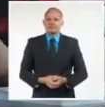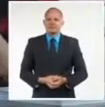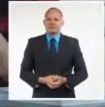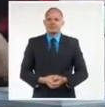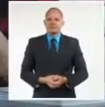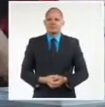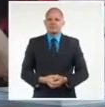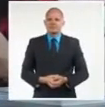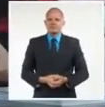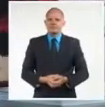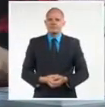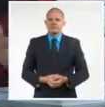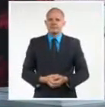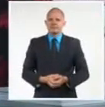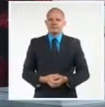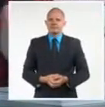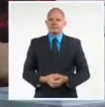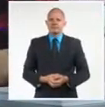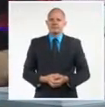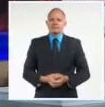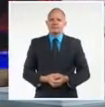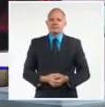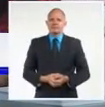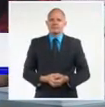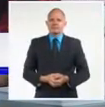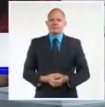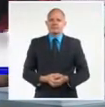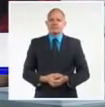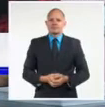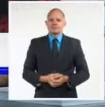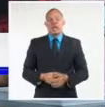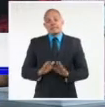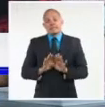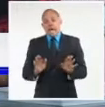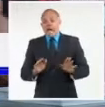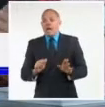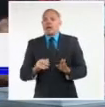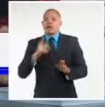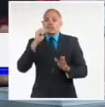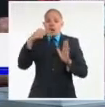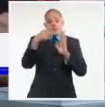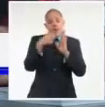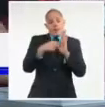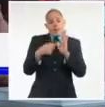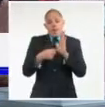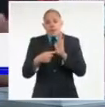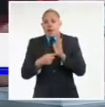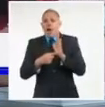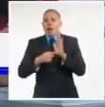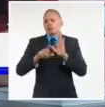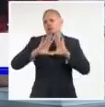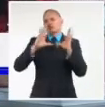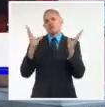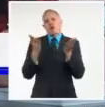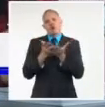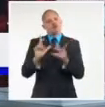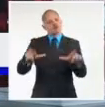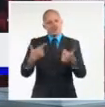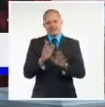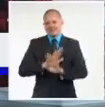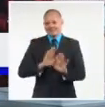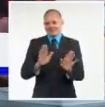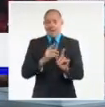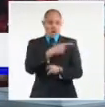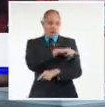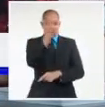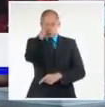Hemos cumplido todos los pasos electorales y ya en esta última etapa, como todos conocen, desarrollamos el domingo 18 la prueba dinámica.